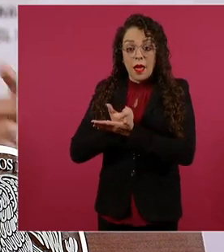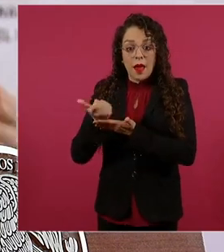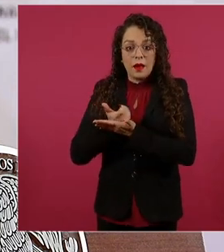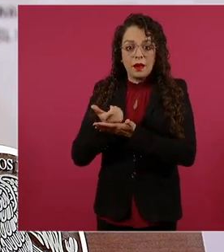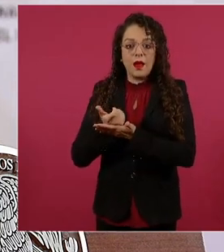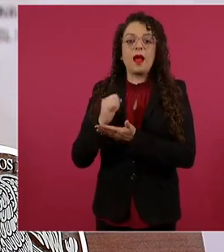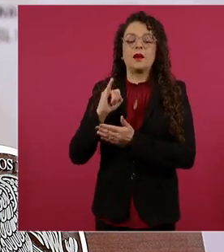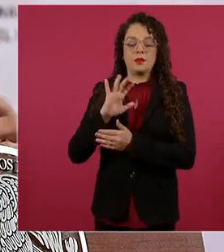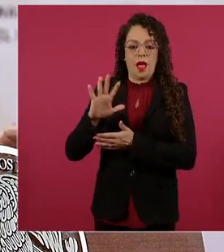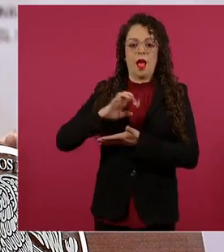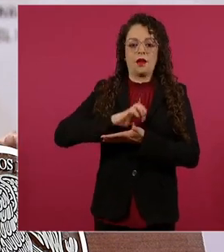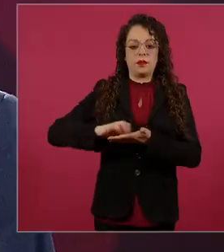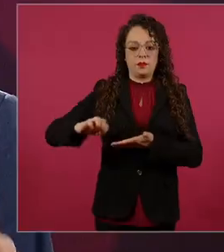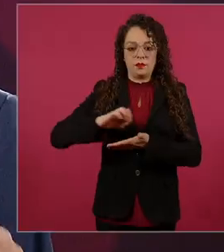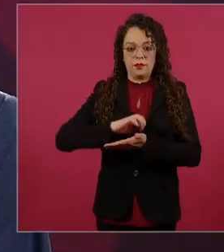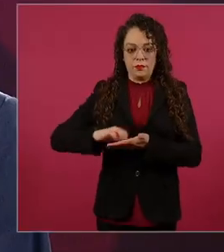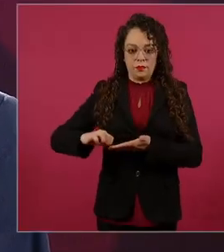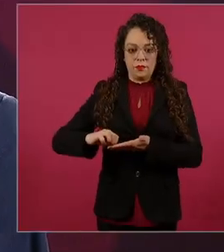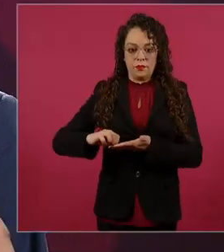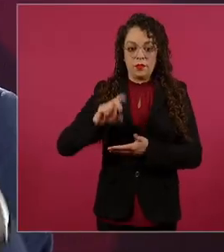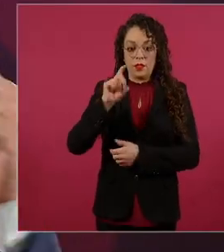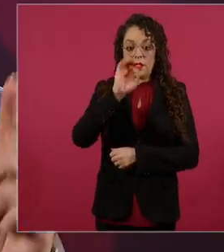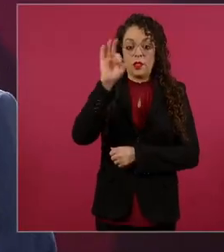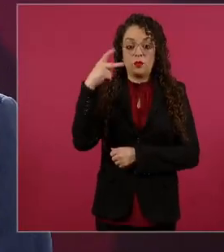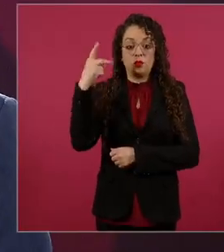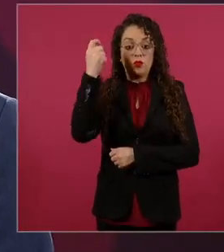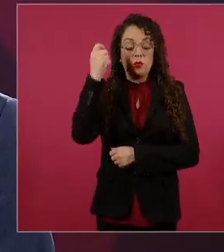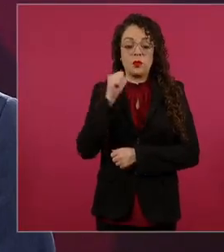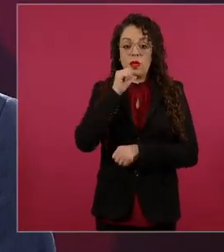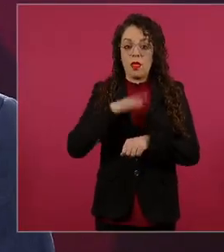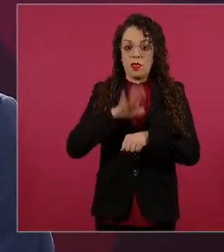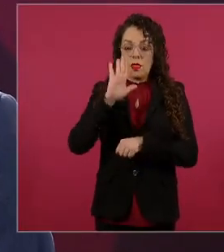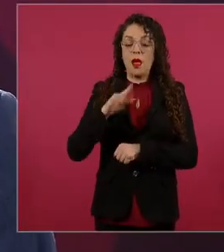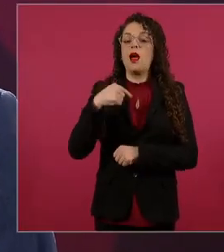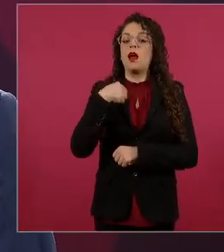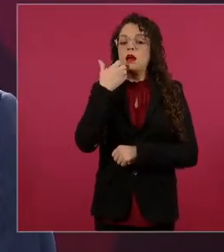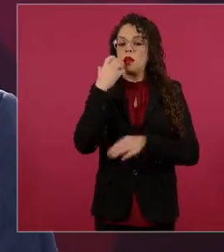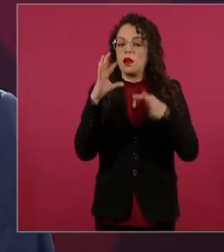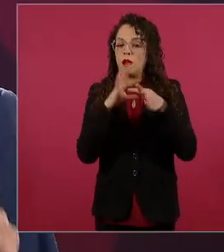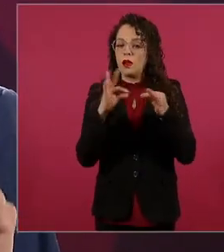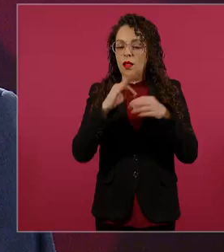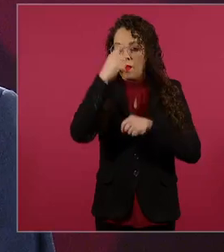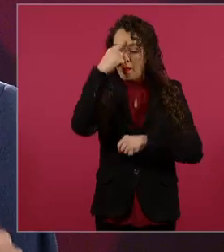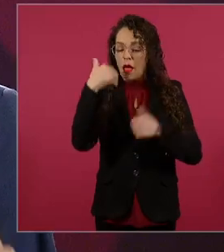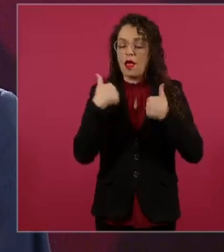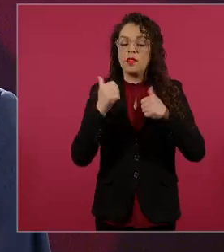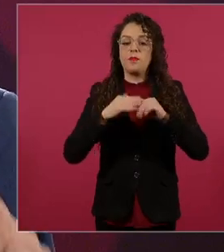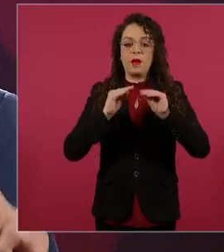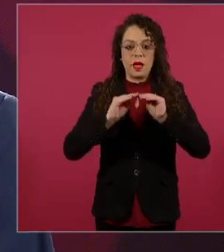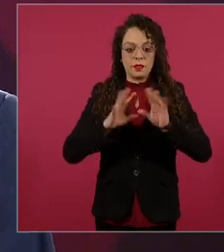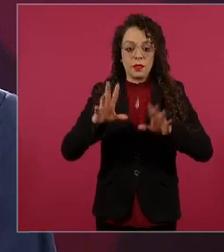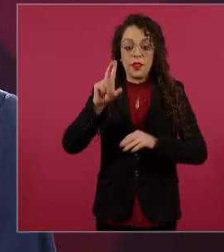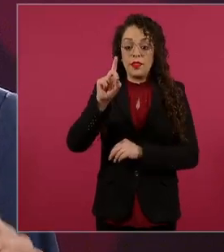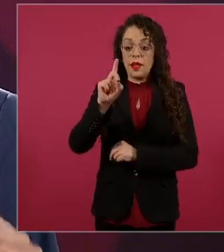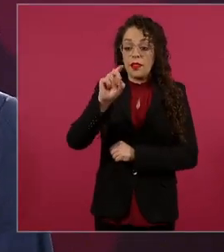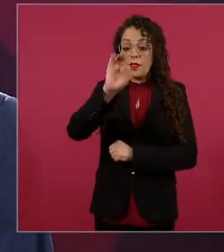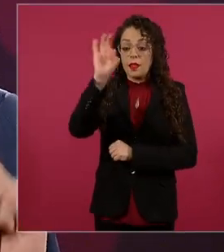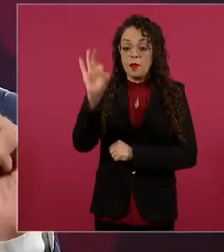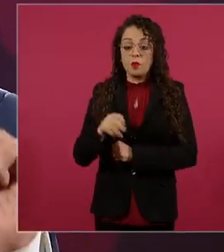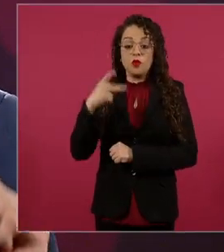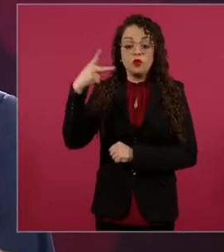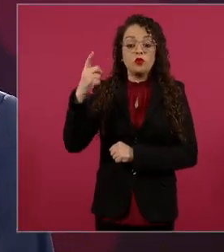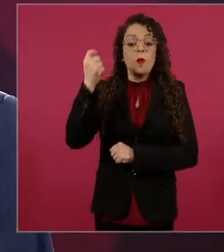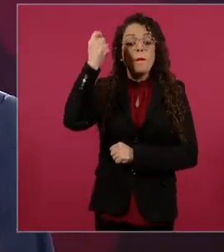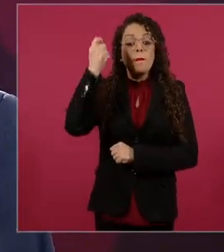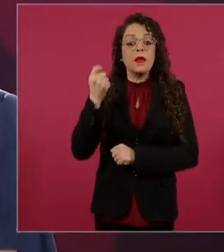solamente el 30 por ciento de su pensión. Y aclaro, porque puede haber la confusión, es el 30 por ciento de su pensión antes